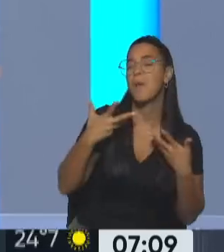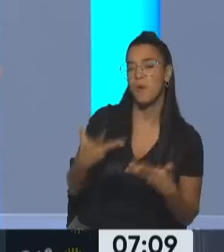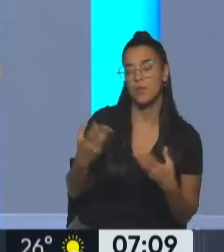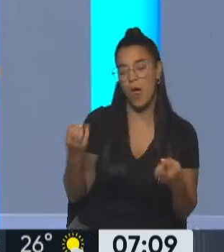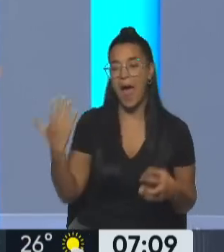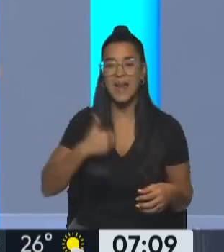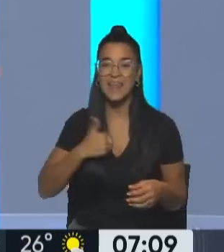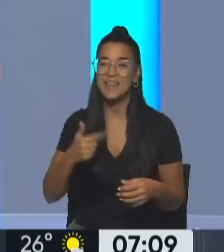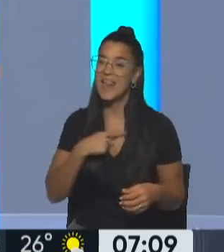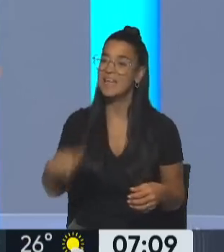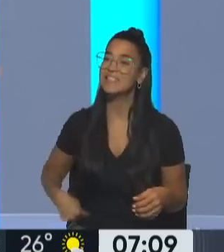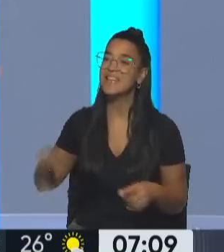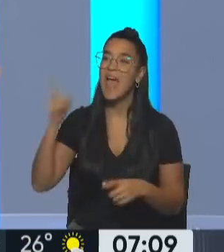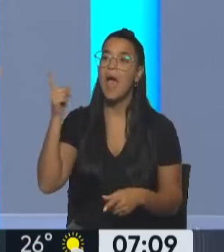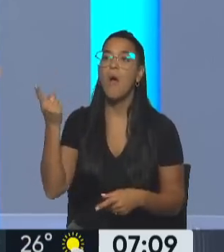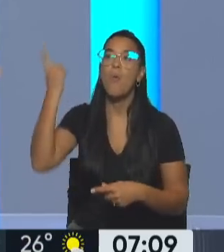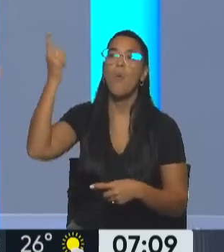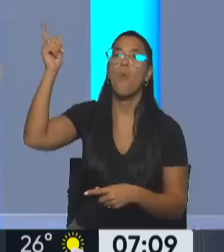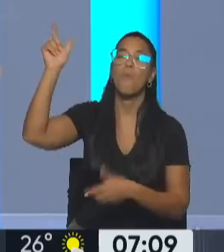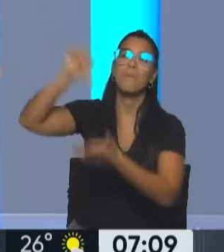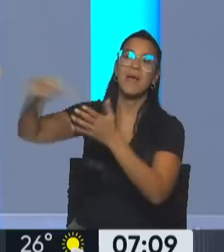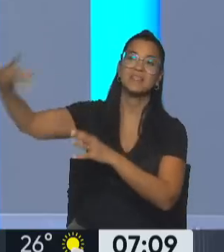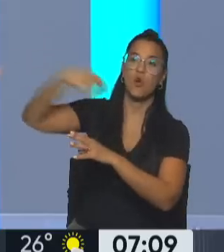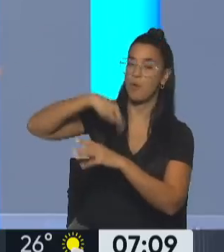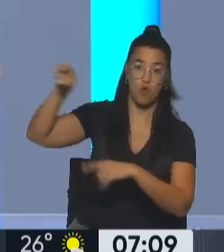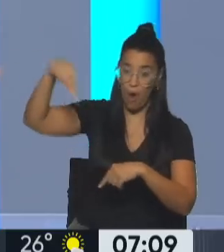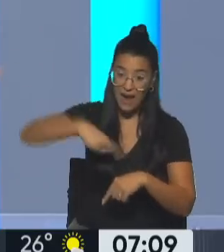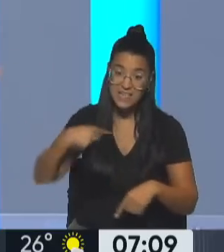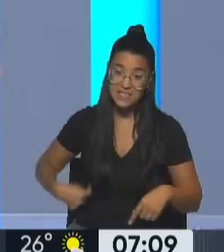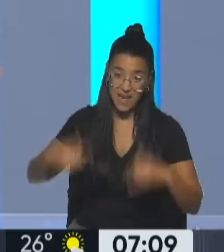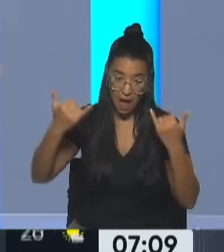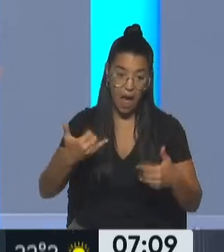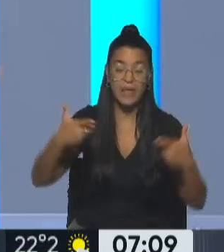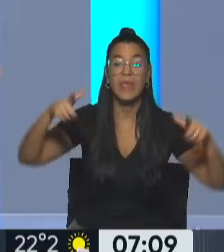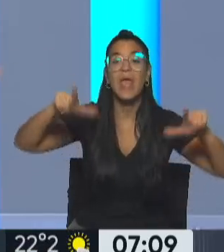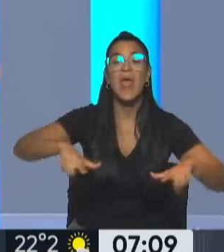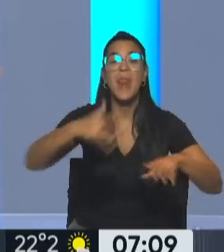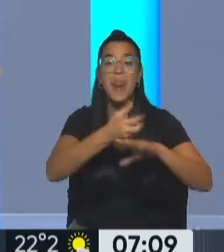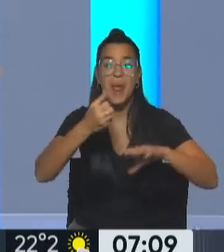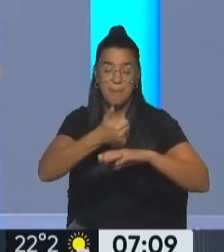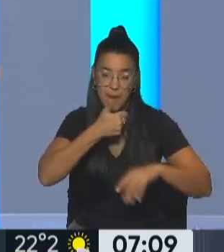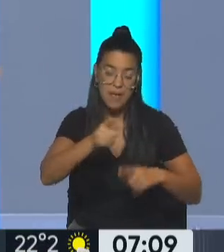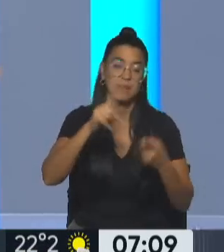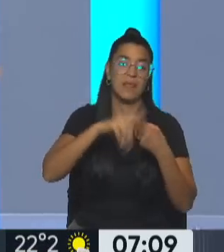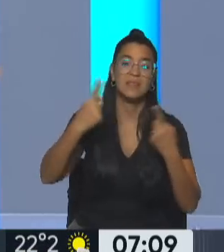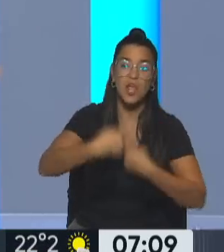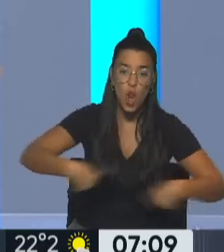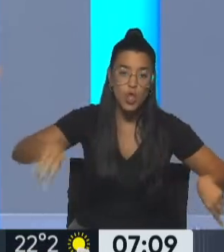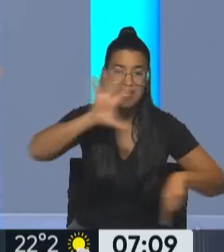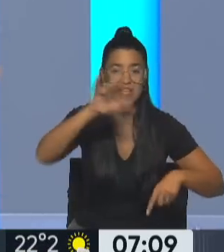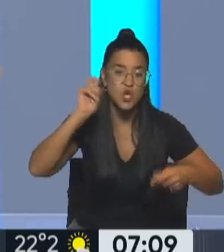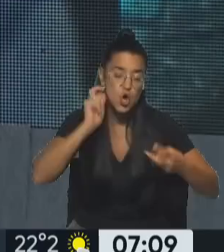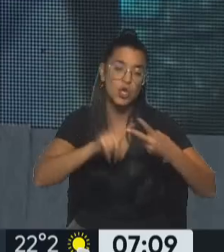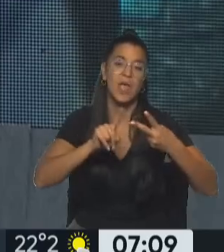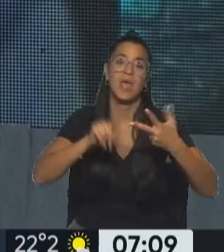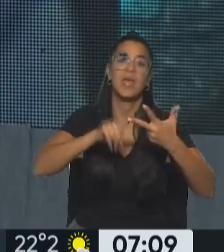a China como un cliente más acá China tiene represas tiene bueno la tecnología 5g lo